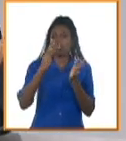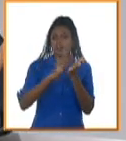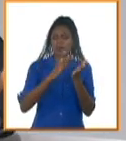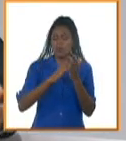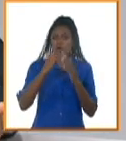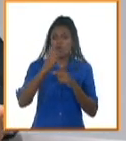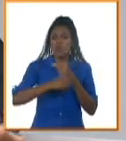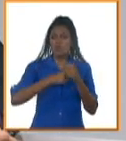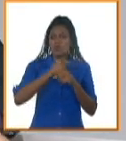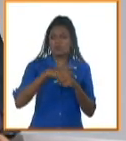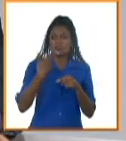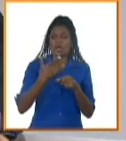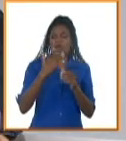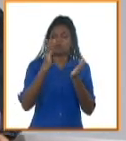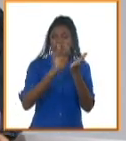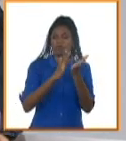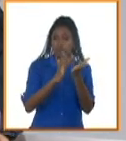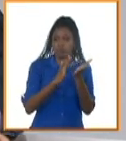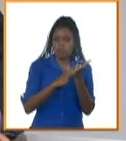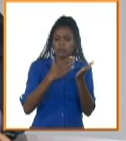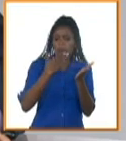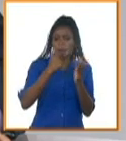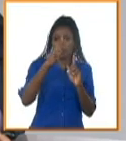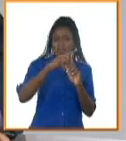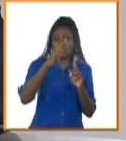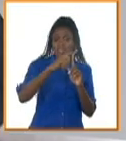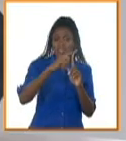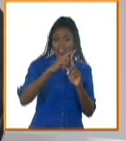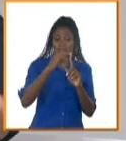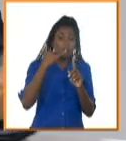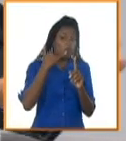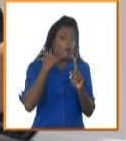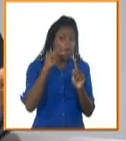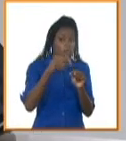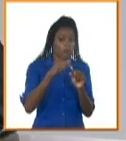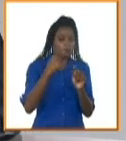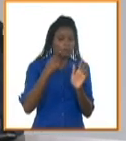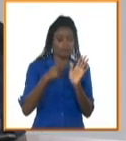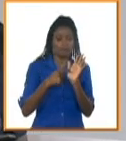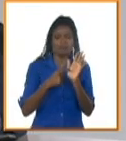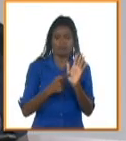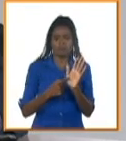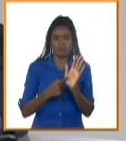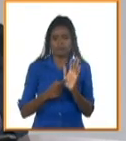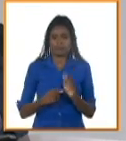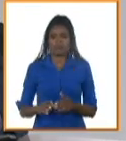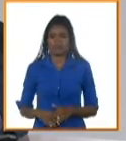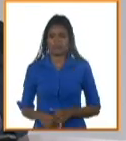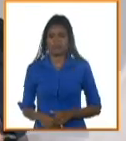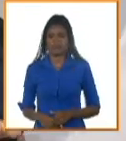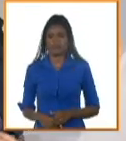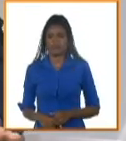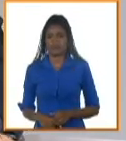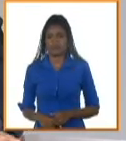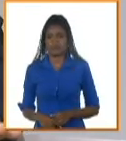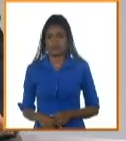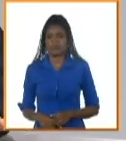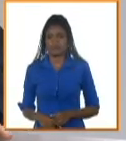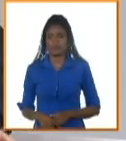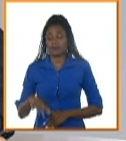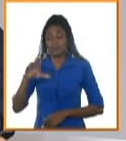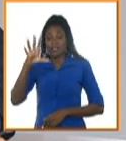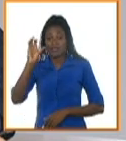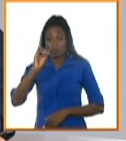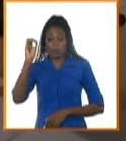canal de señalización de la telefonía celular y que tiene presencia donde quiera que haya cobertura el 50%